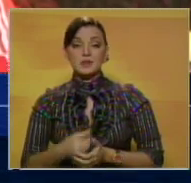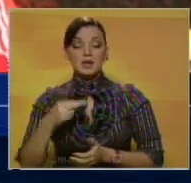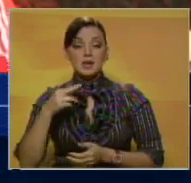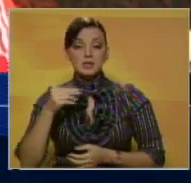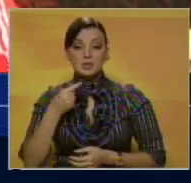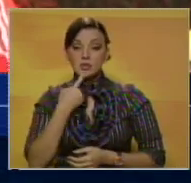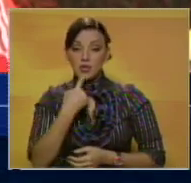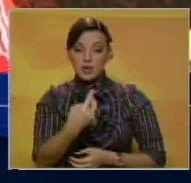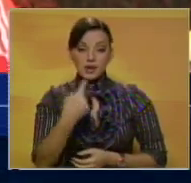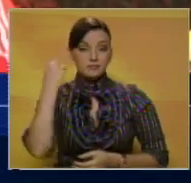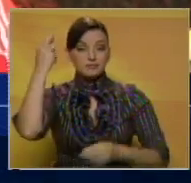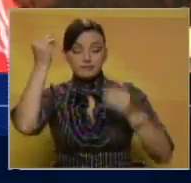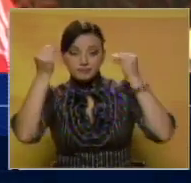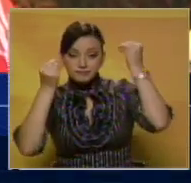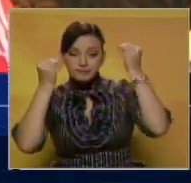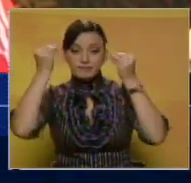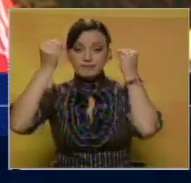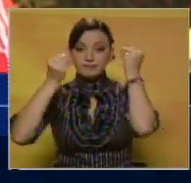reflexiones en 3 direcciones.